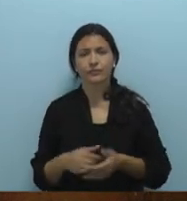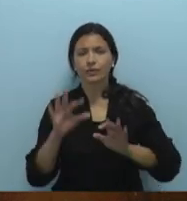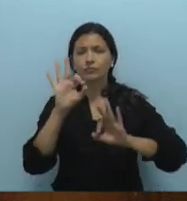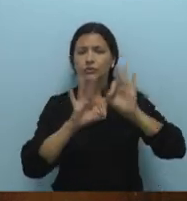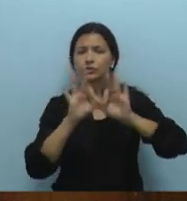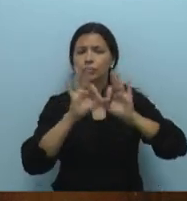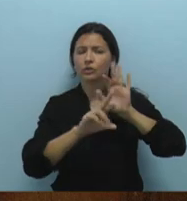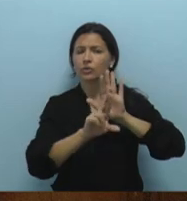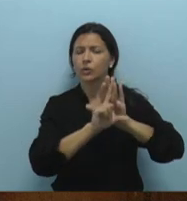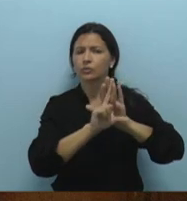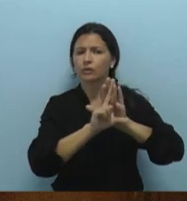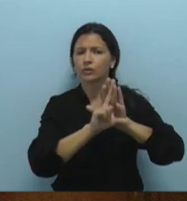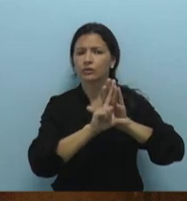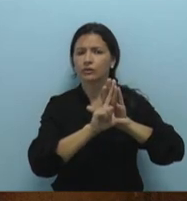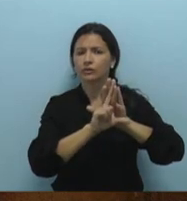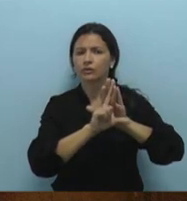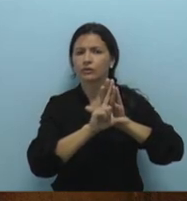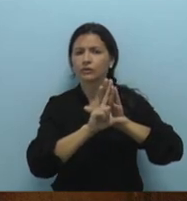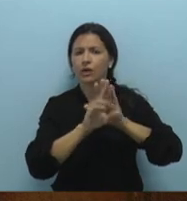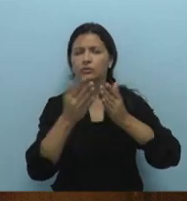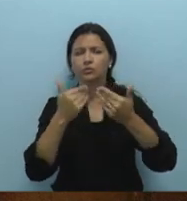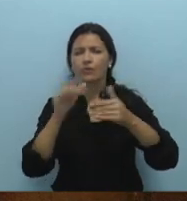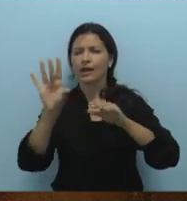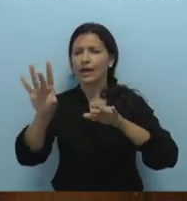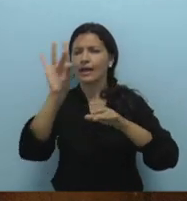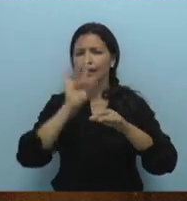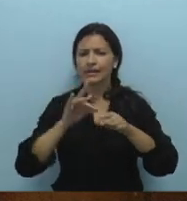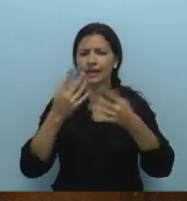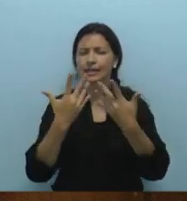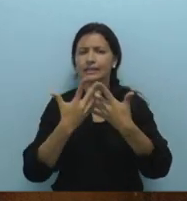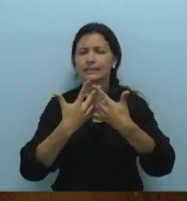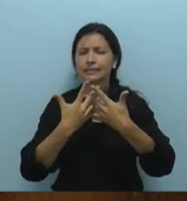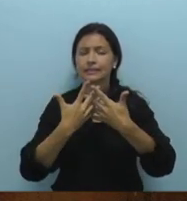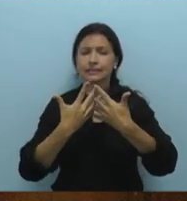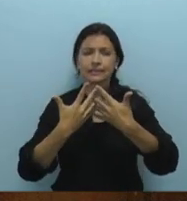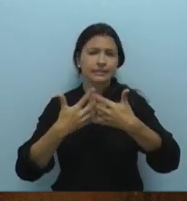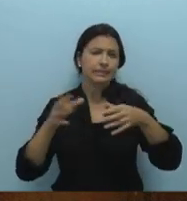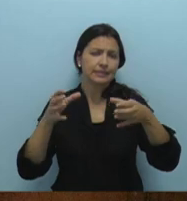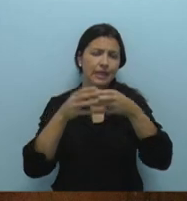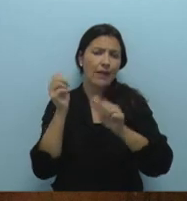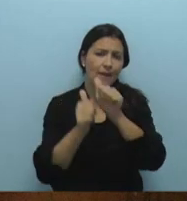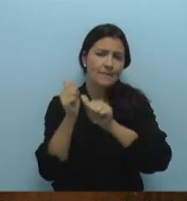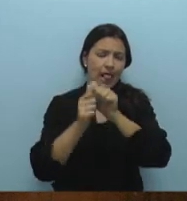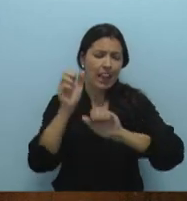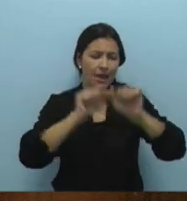Proyecto de resolución de licitación pública del sistema de limpieza. A votación el